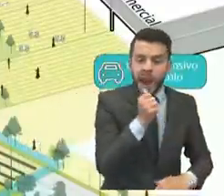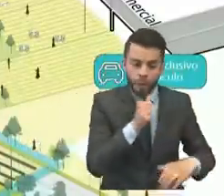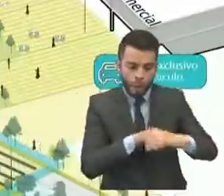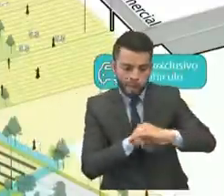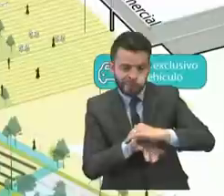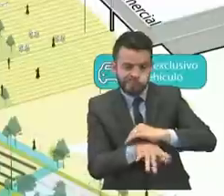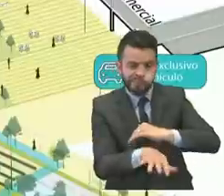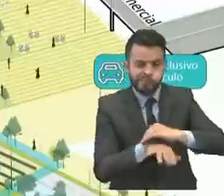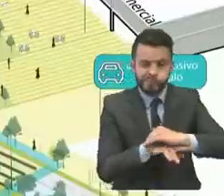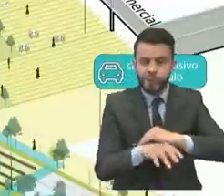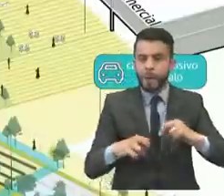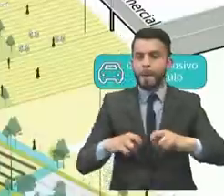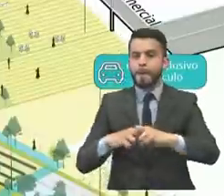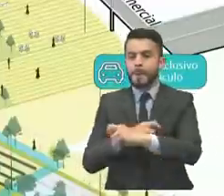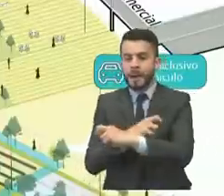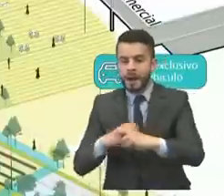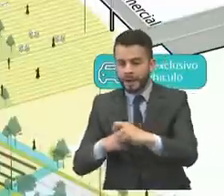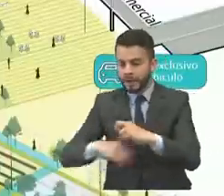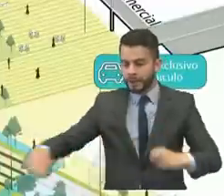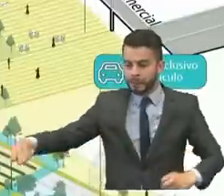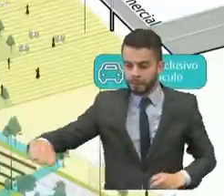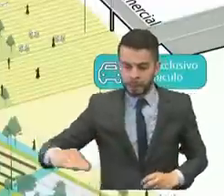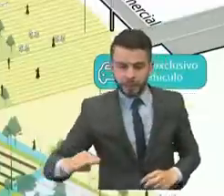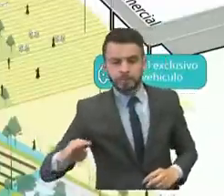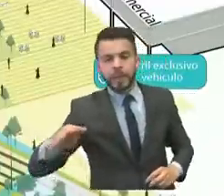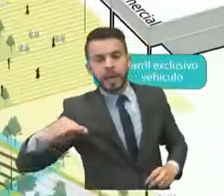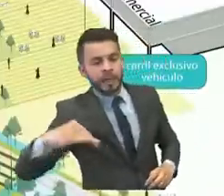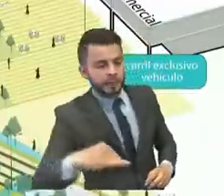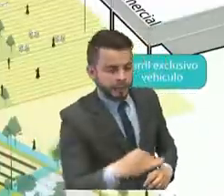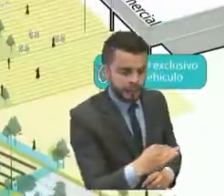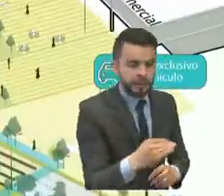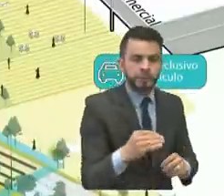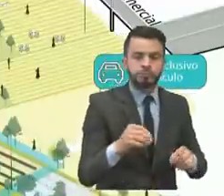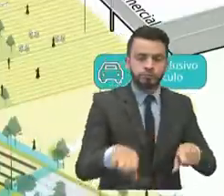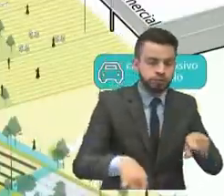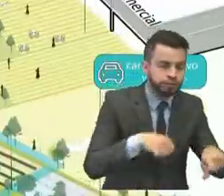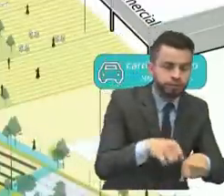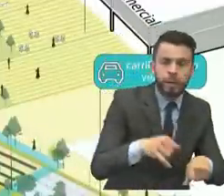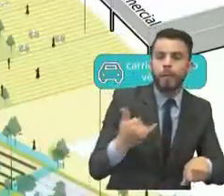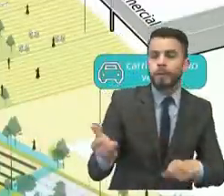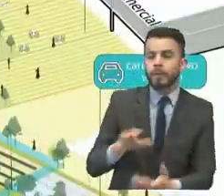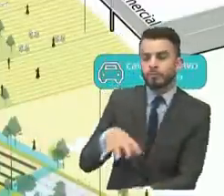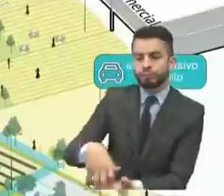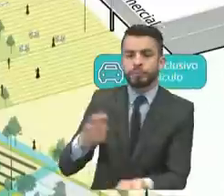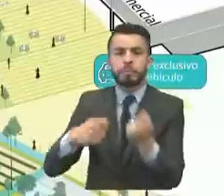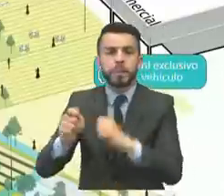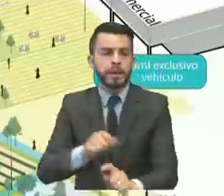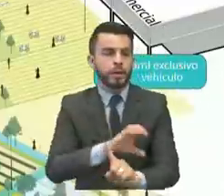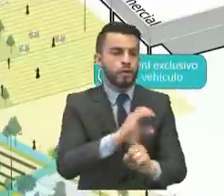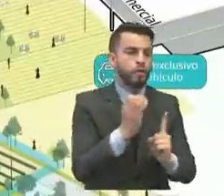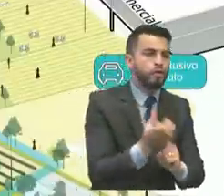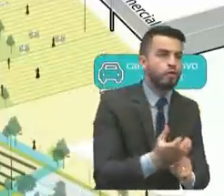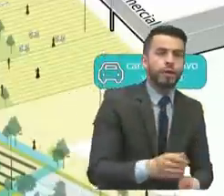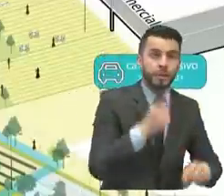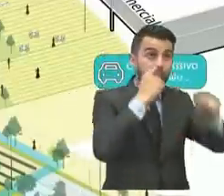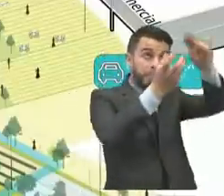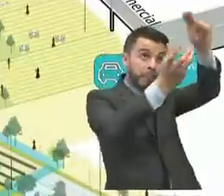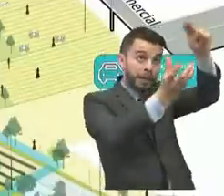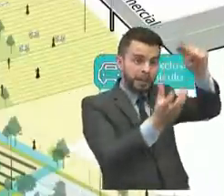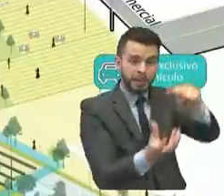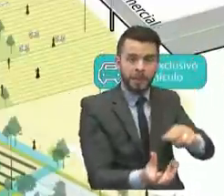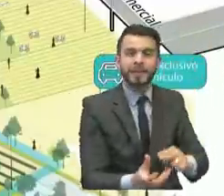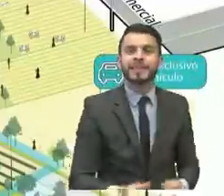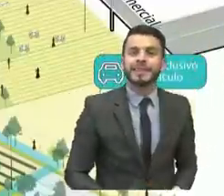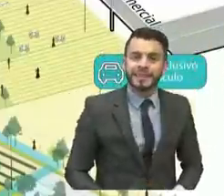equipamiento cultural, que me va a permitir hacer arte local, tener mercados itinerantes. Aquí viene el cable bajando. Tengo